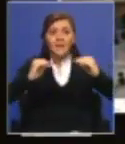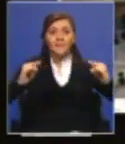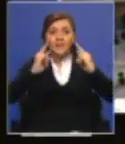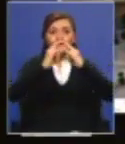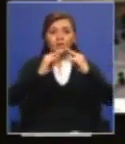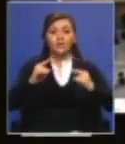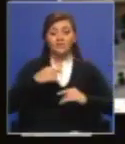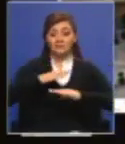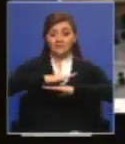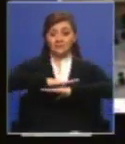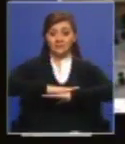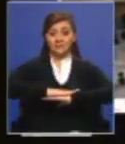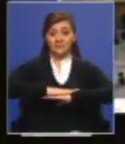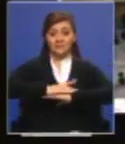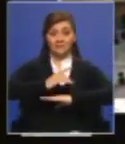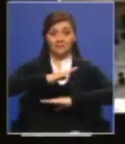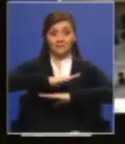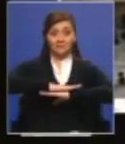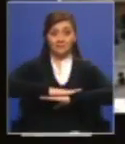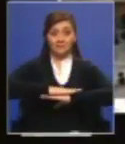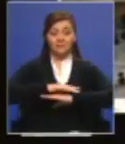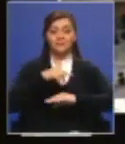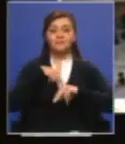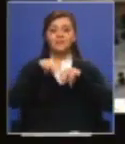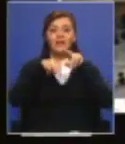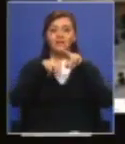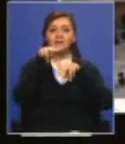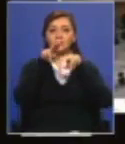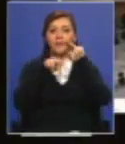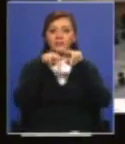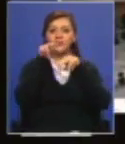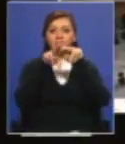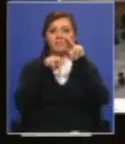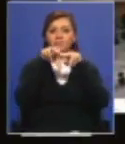ese altar. Era construido por nosotros, por los Boy Scouts.